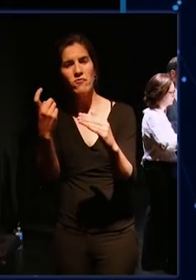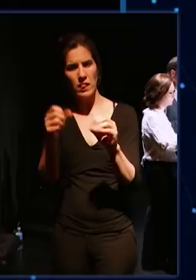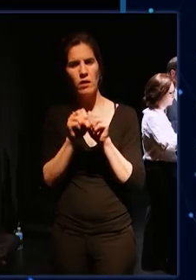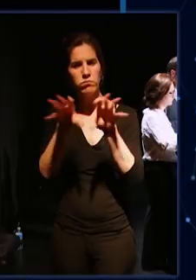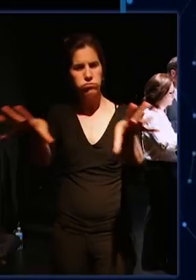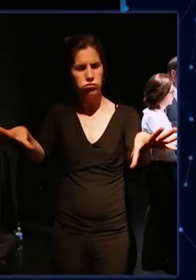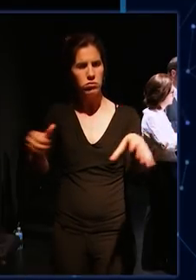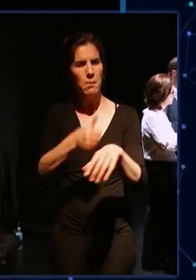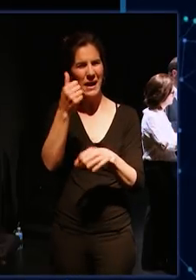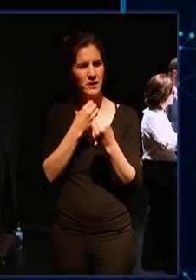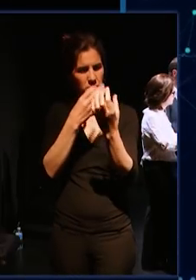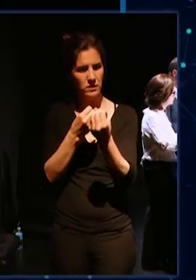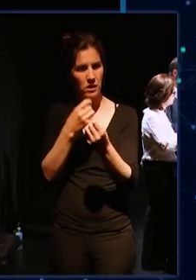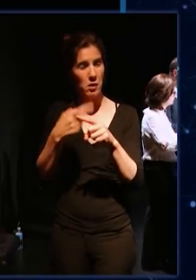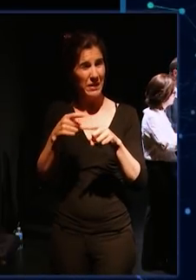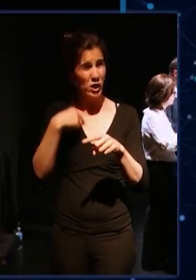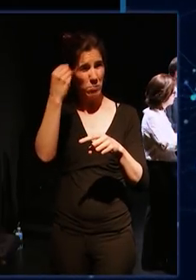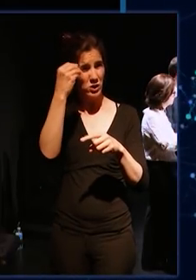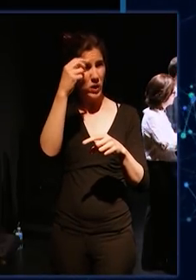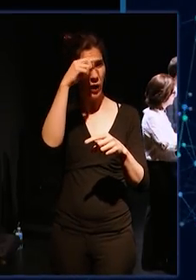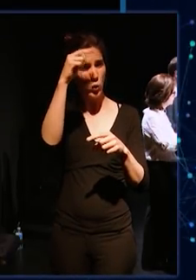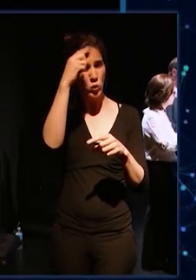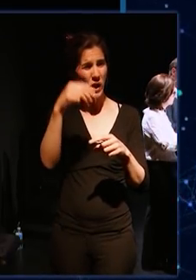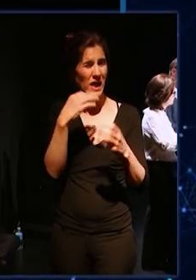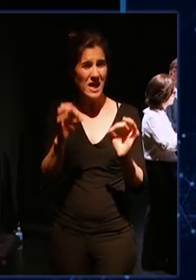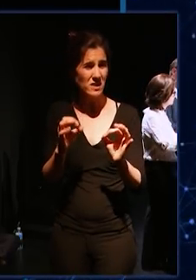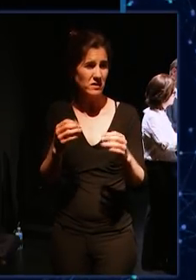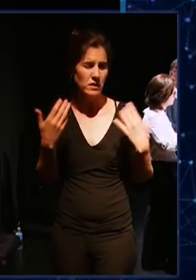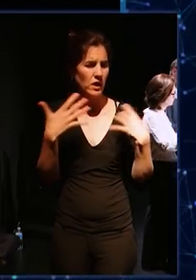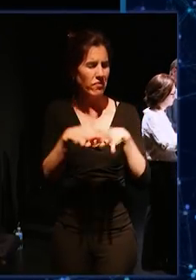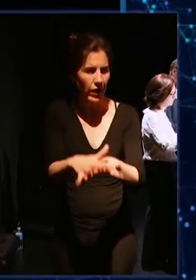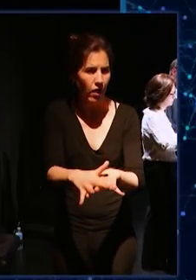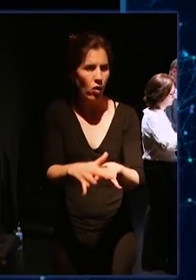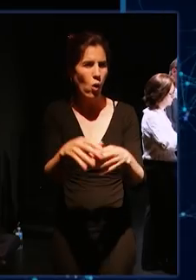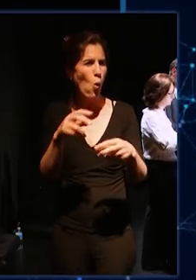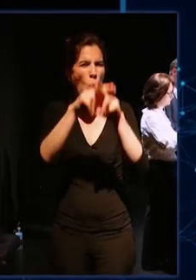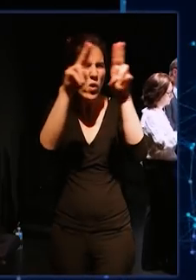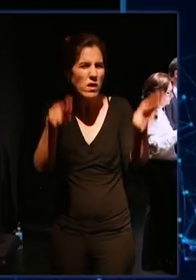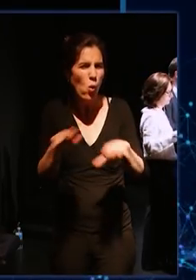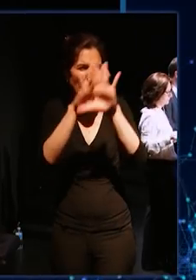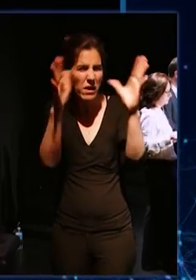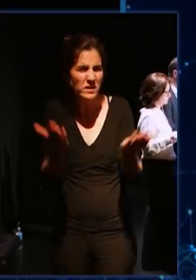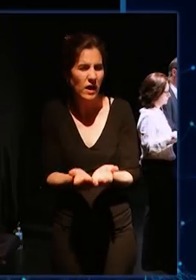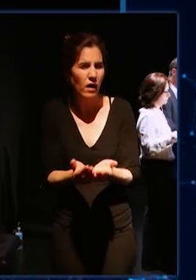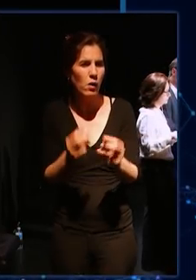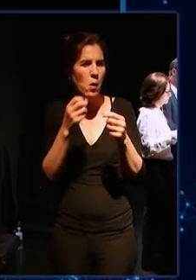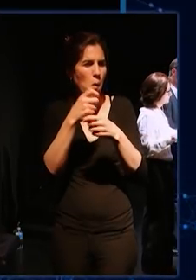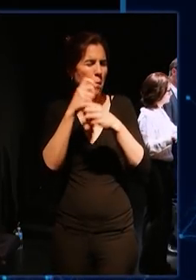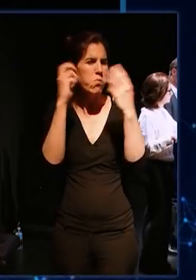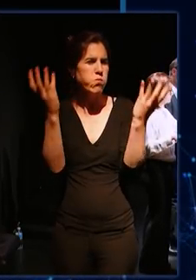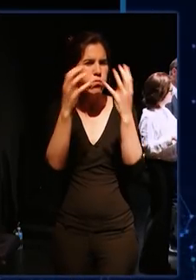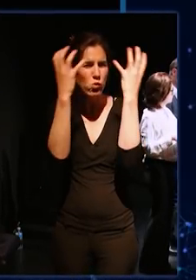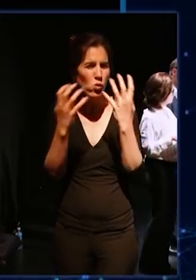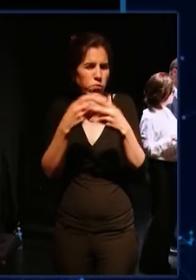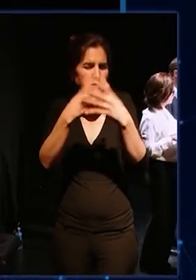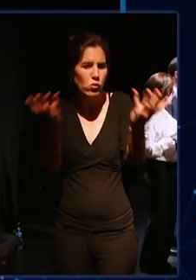cultura es algo integrador, universal, abierto, plural. Por eso creo que no todos entendemos lo